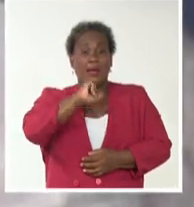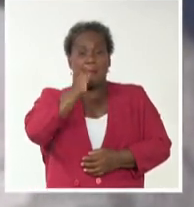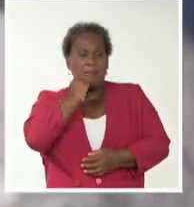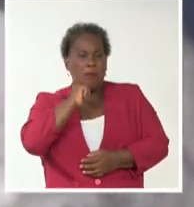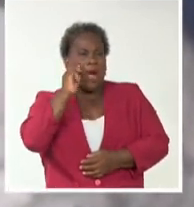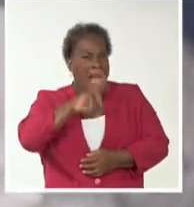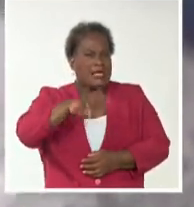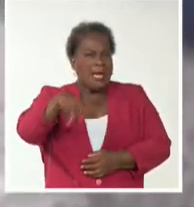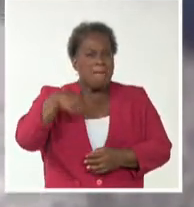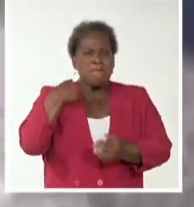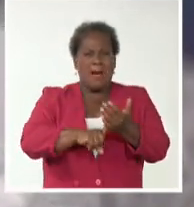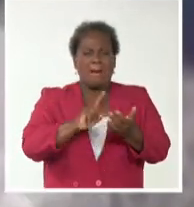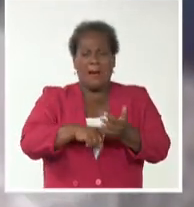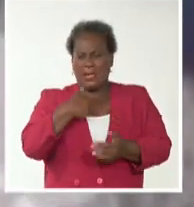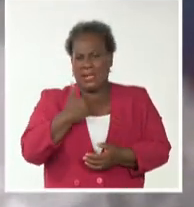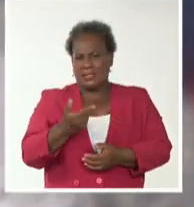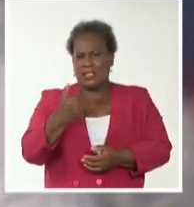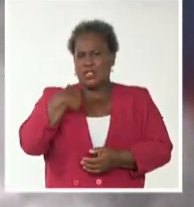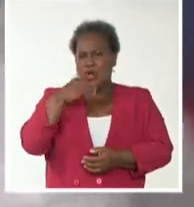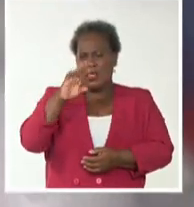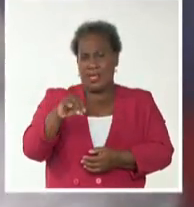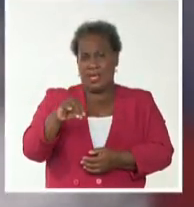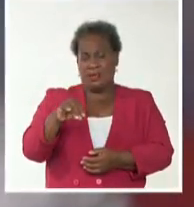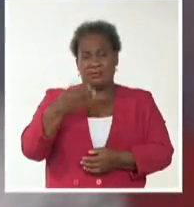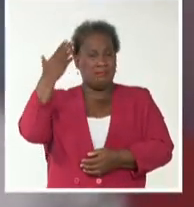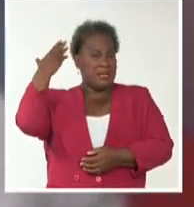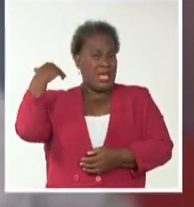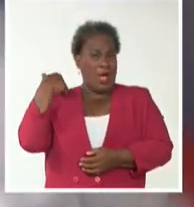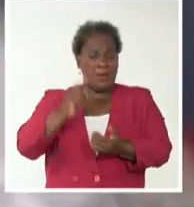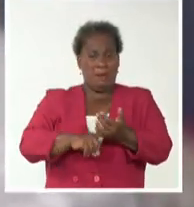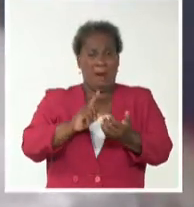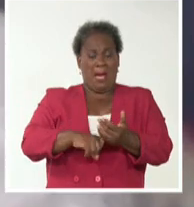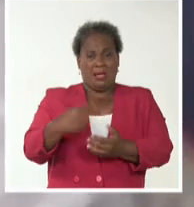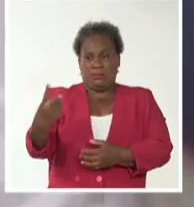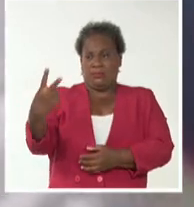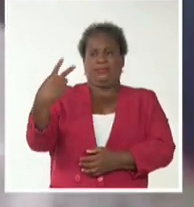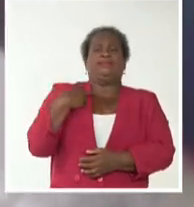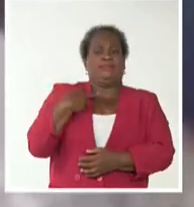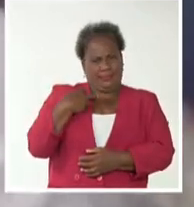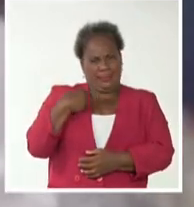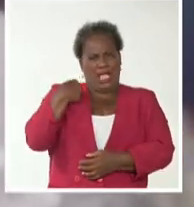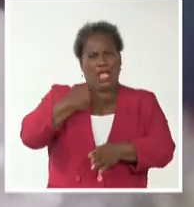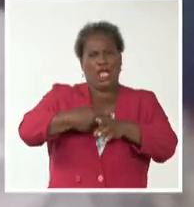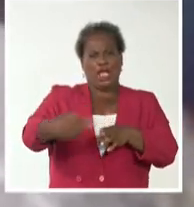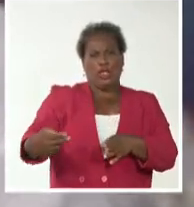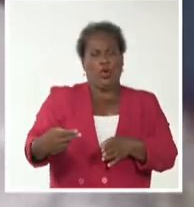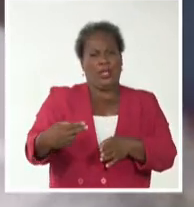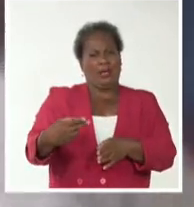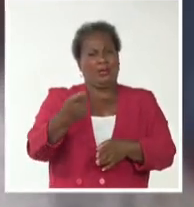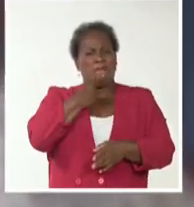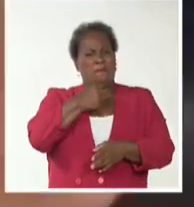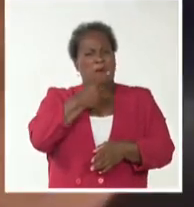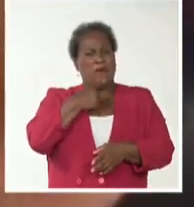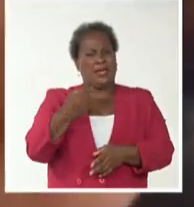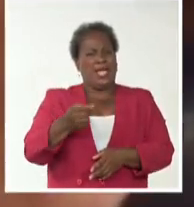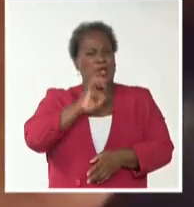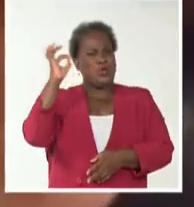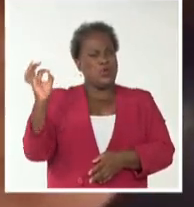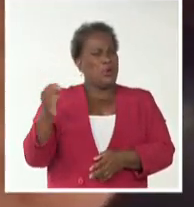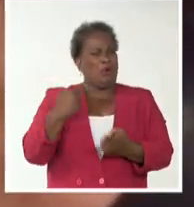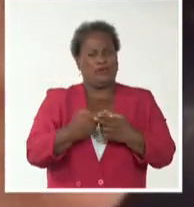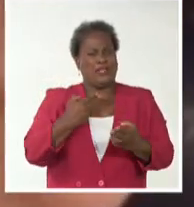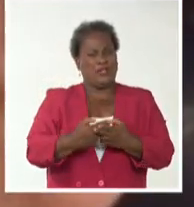dije a Sergio todo lo que tú me habías contado sobre el pasado de mi papá, me miró con una cara, como si esa fuera la historia más absurda que a él le hayan hecho en toda su vida. Ha